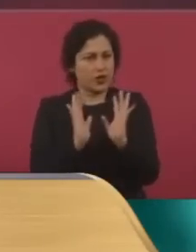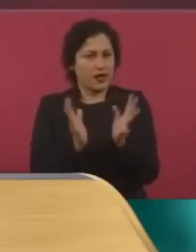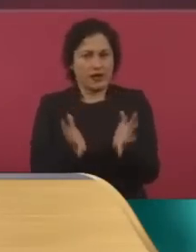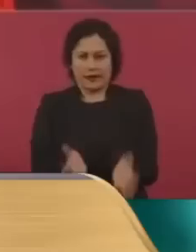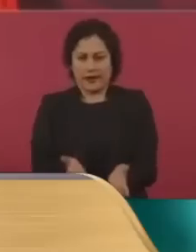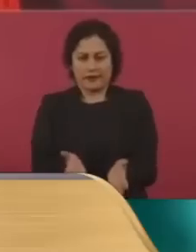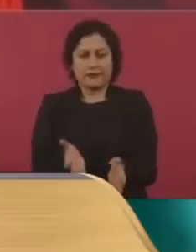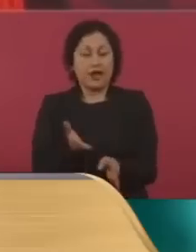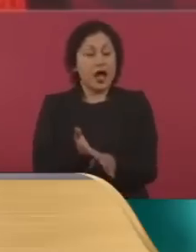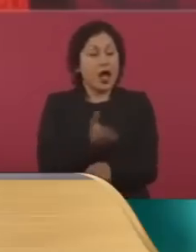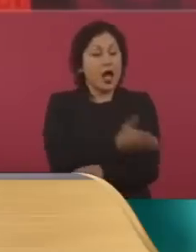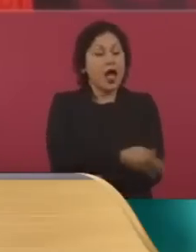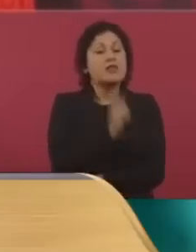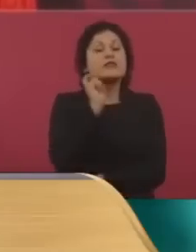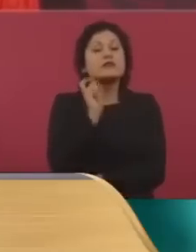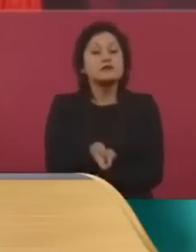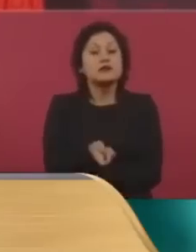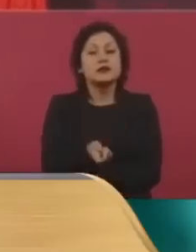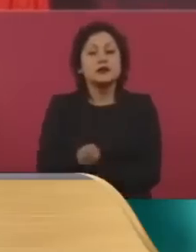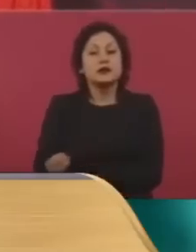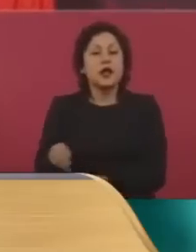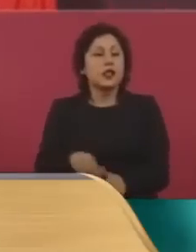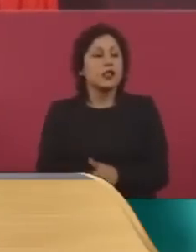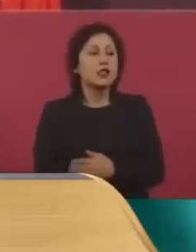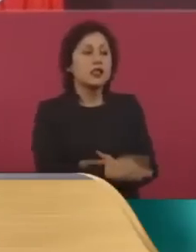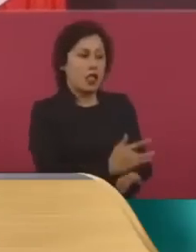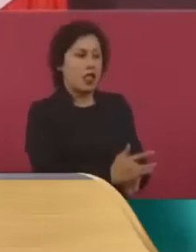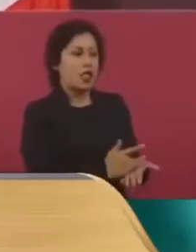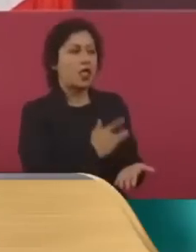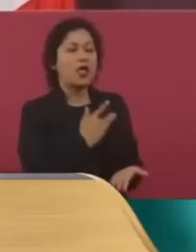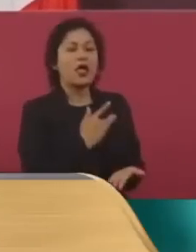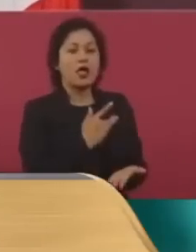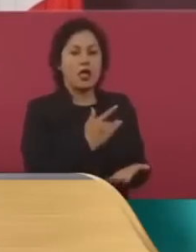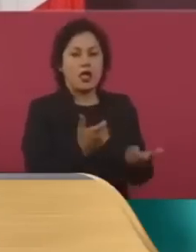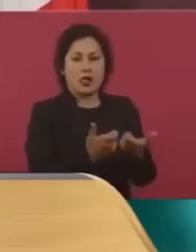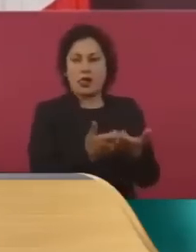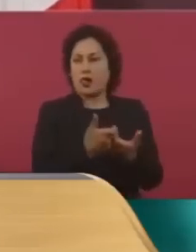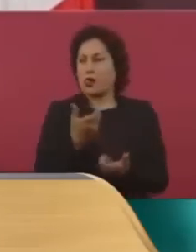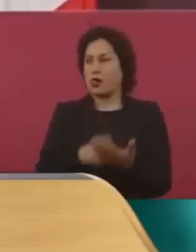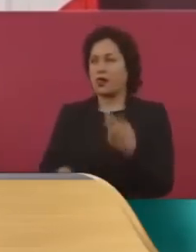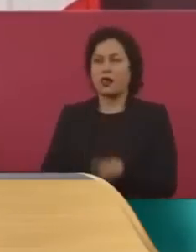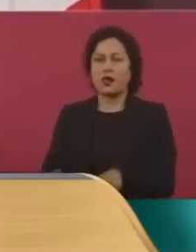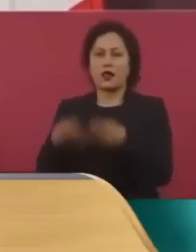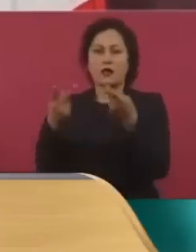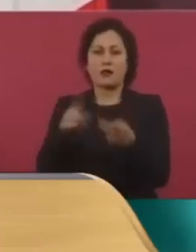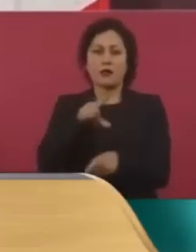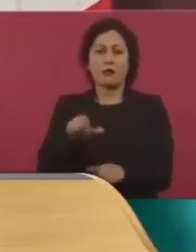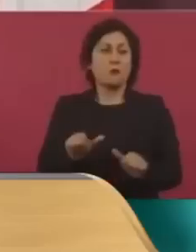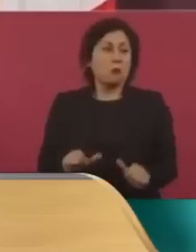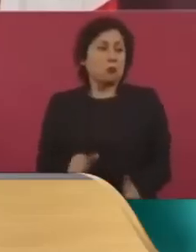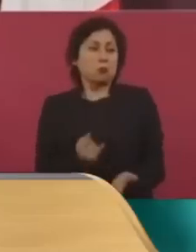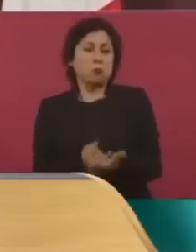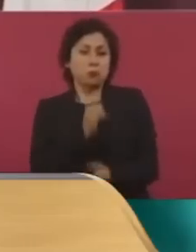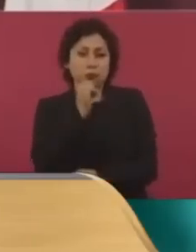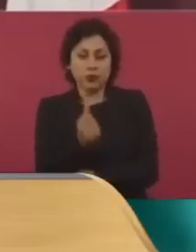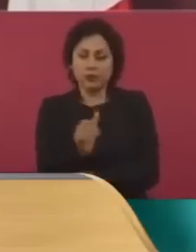las operaciones en bolsa estaban exentas del pago de impuestos. Lo que hicieron cuando